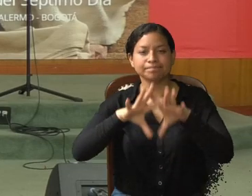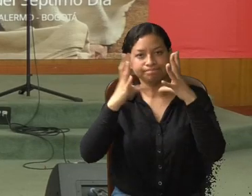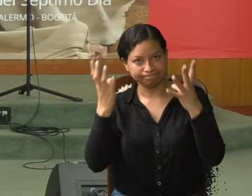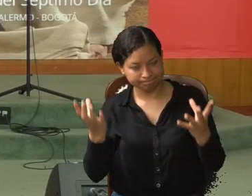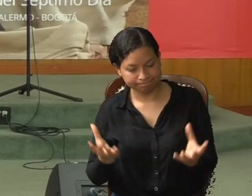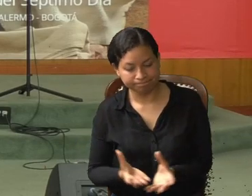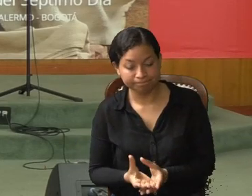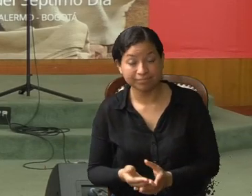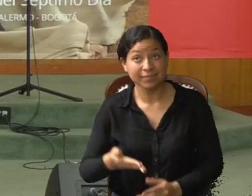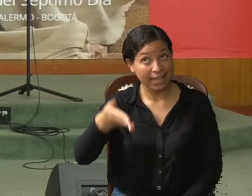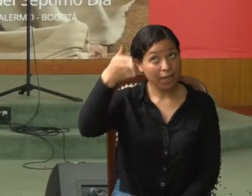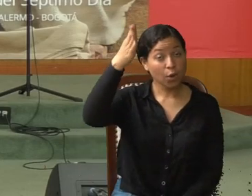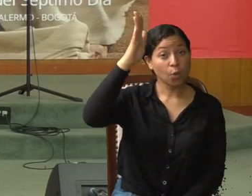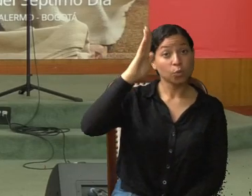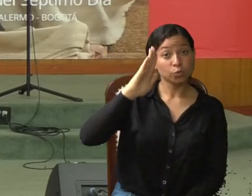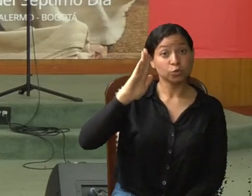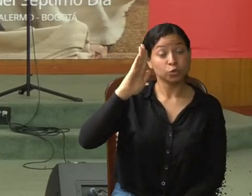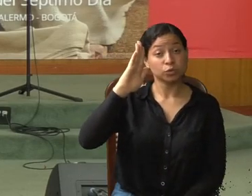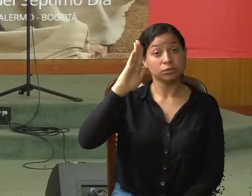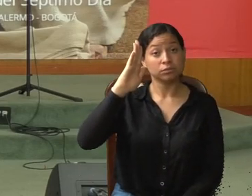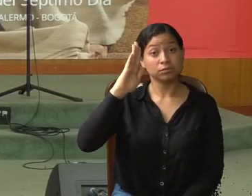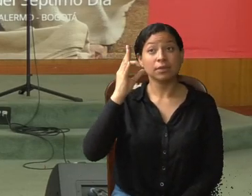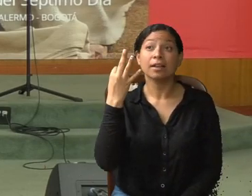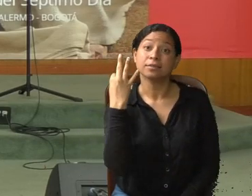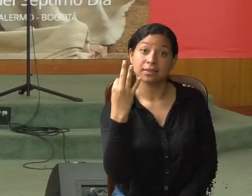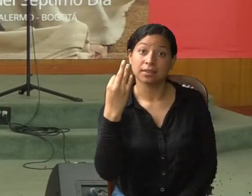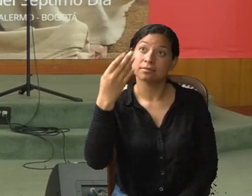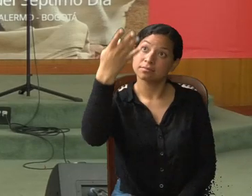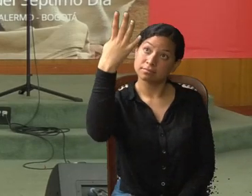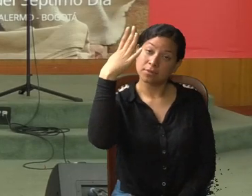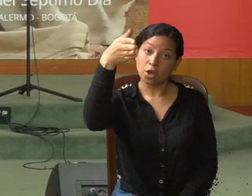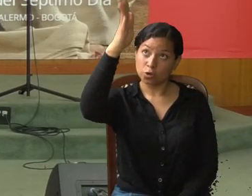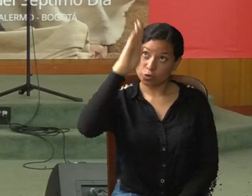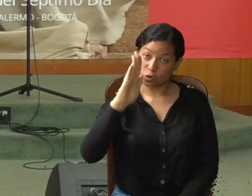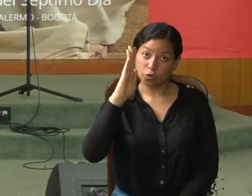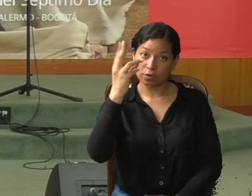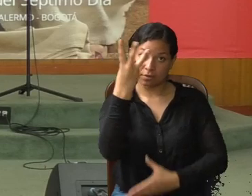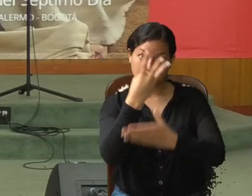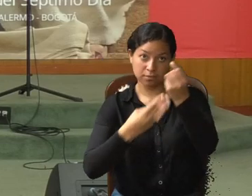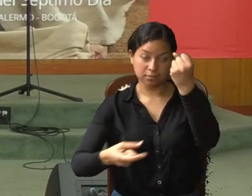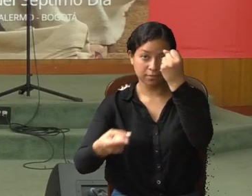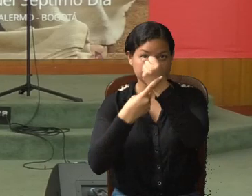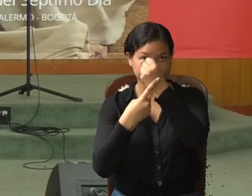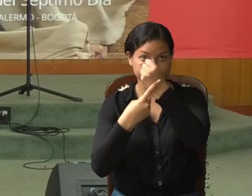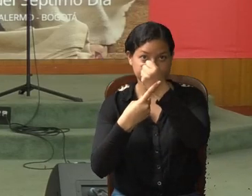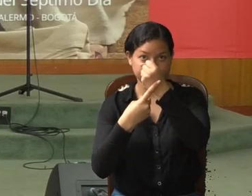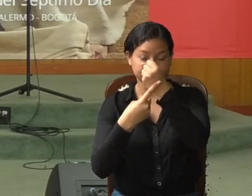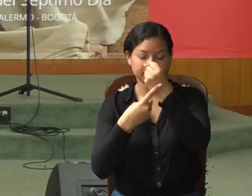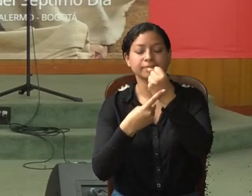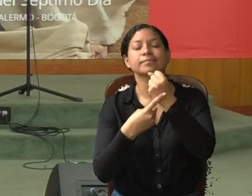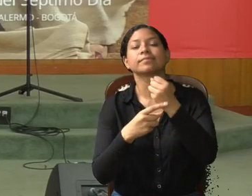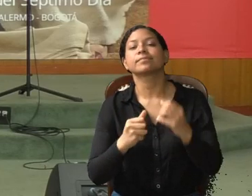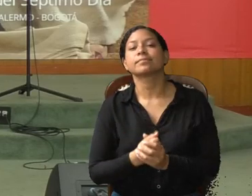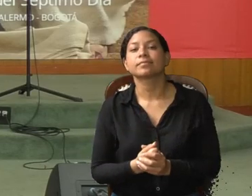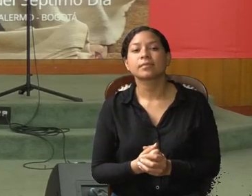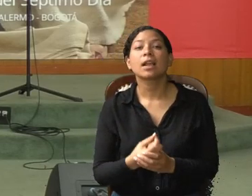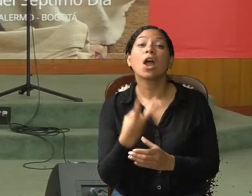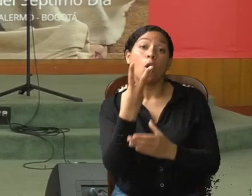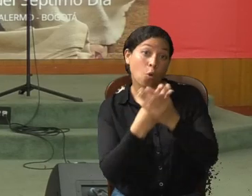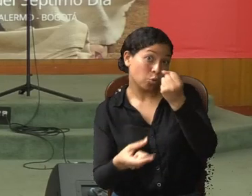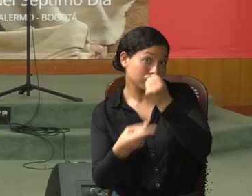que en el original es Elohim, plural. Eso significa que en la creación estaban presentes ¿quiénes? Padre, Hijo